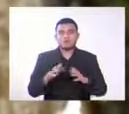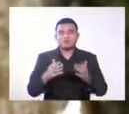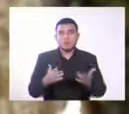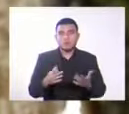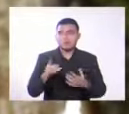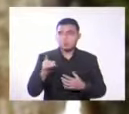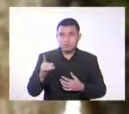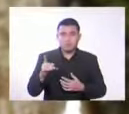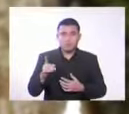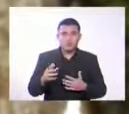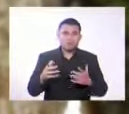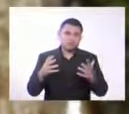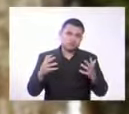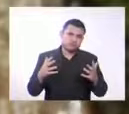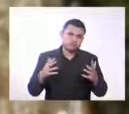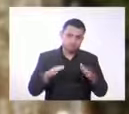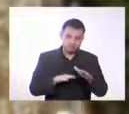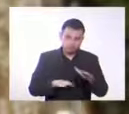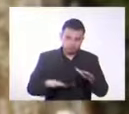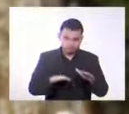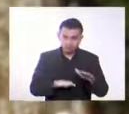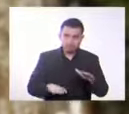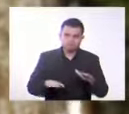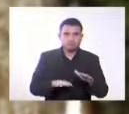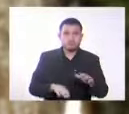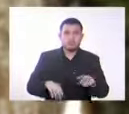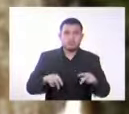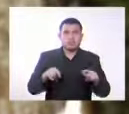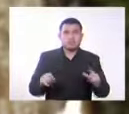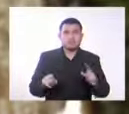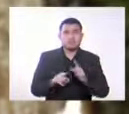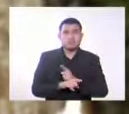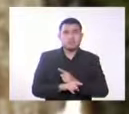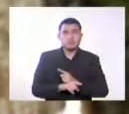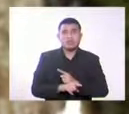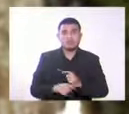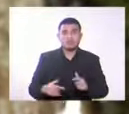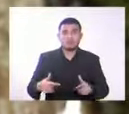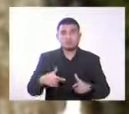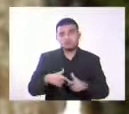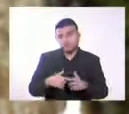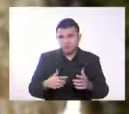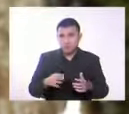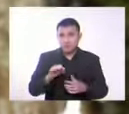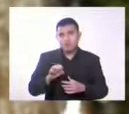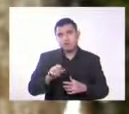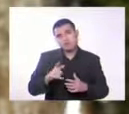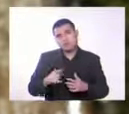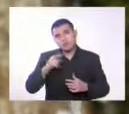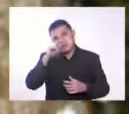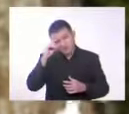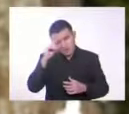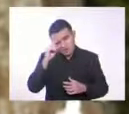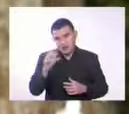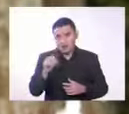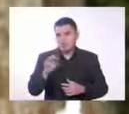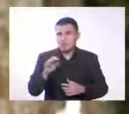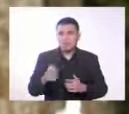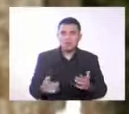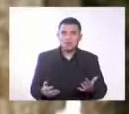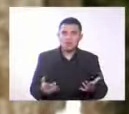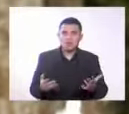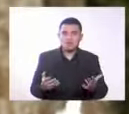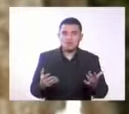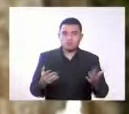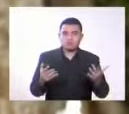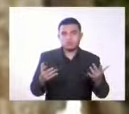atrapados debajo de gigantescas capas de sedimento, se transformaron en combustibles fósiles, petróleo, carbón y gas natural.